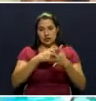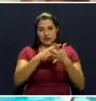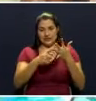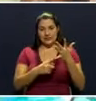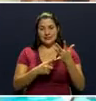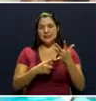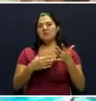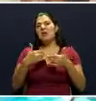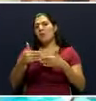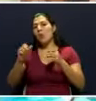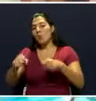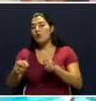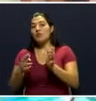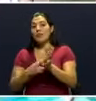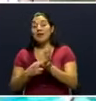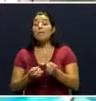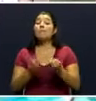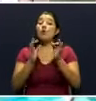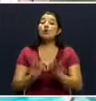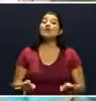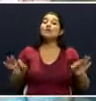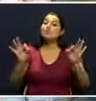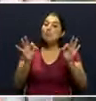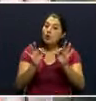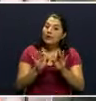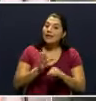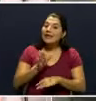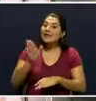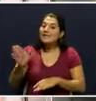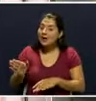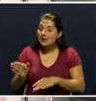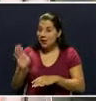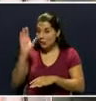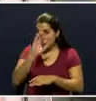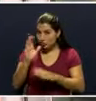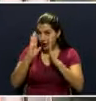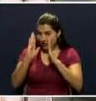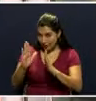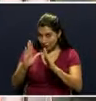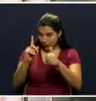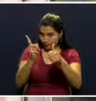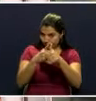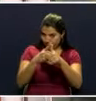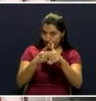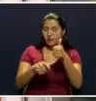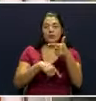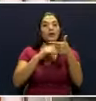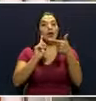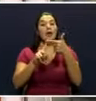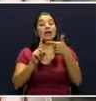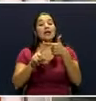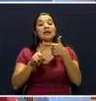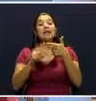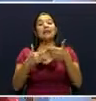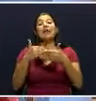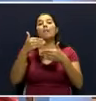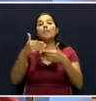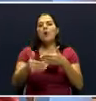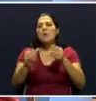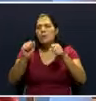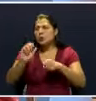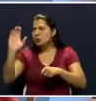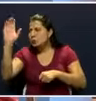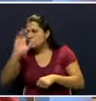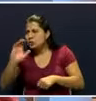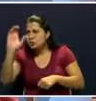repetir, entonces es muy importante que busquen atención de una forma temprana, número uno. Luego es el rastreo de todos